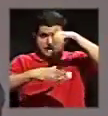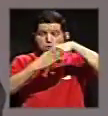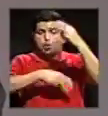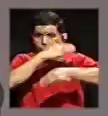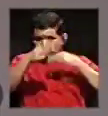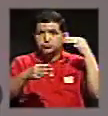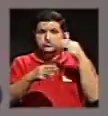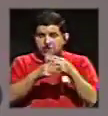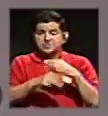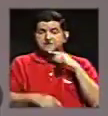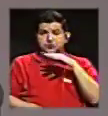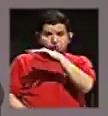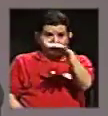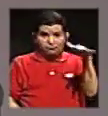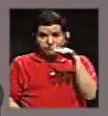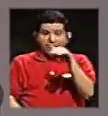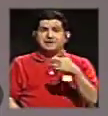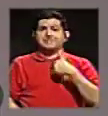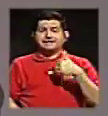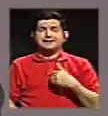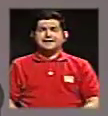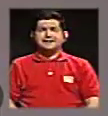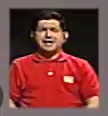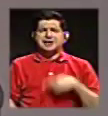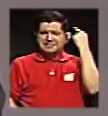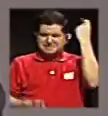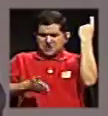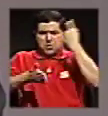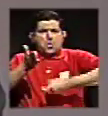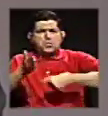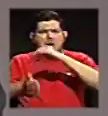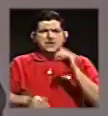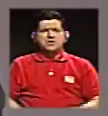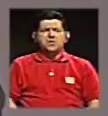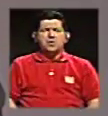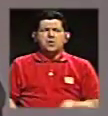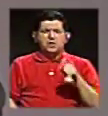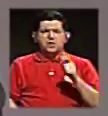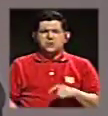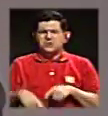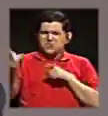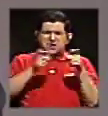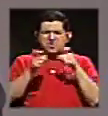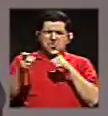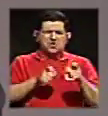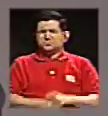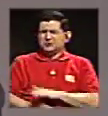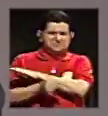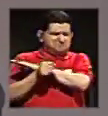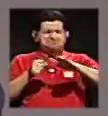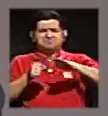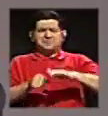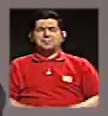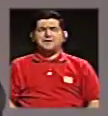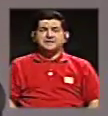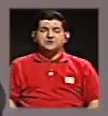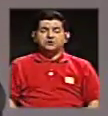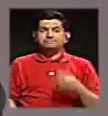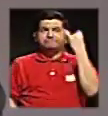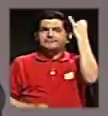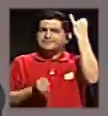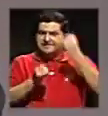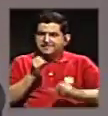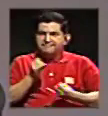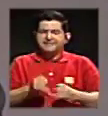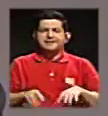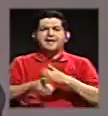mundial todavía realidades de autoritarismo o peor de totalitarismo eh podemos llegar a la conclusión de